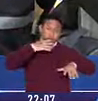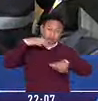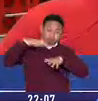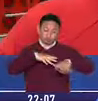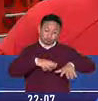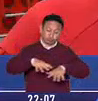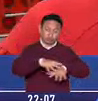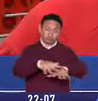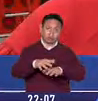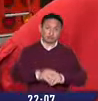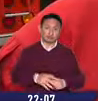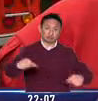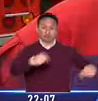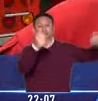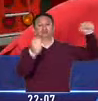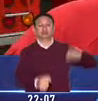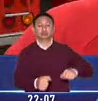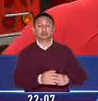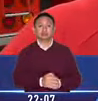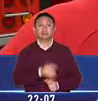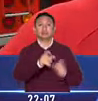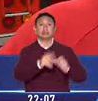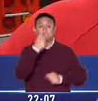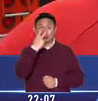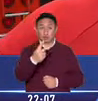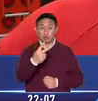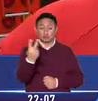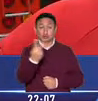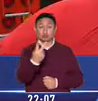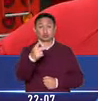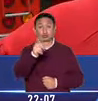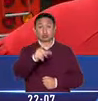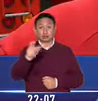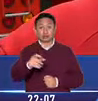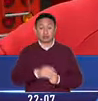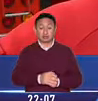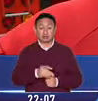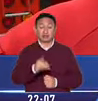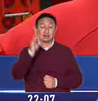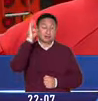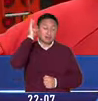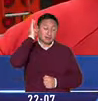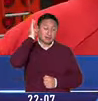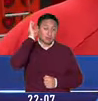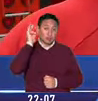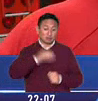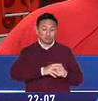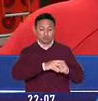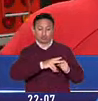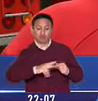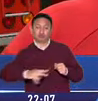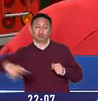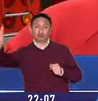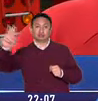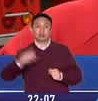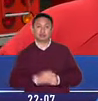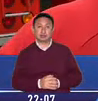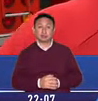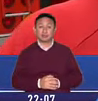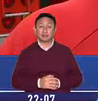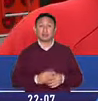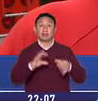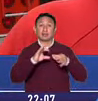en lo que baja el agua. El cual los comuneros vieron que la chica fue arrastrada por el río y el